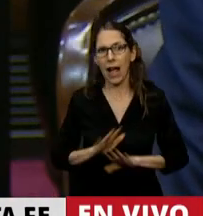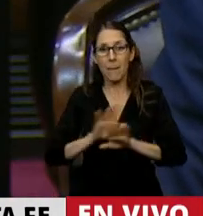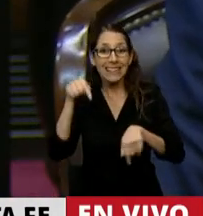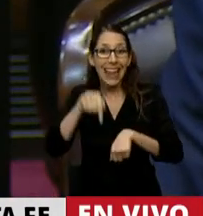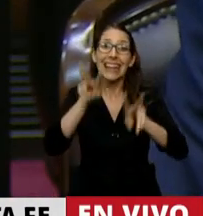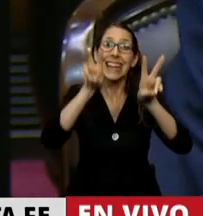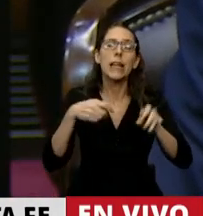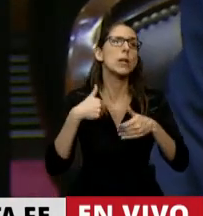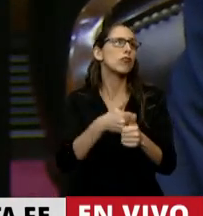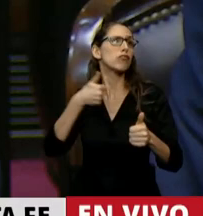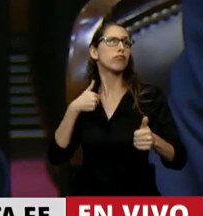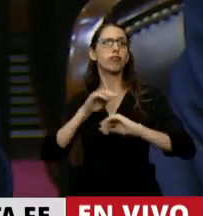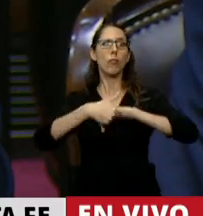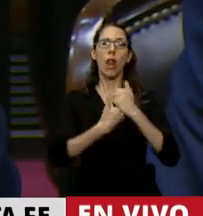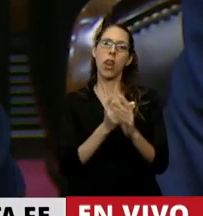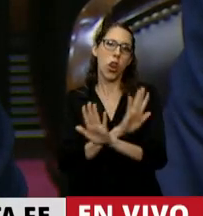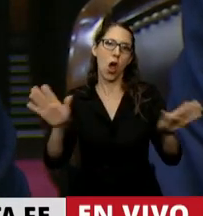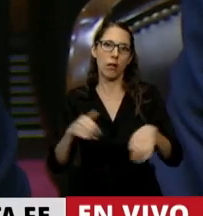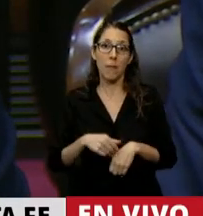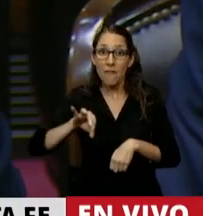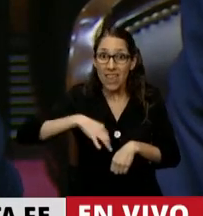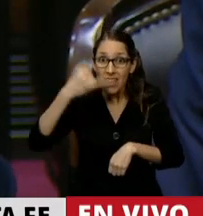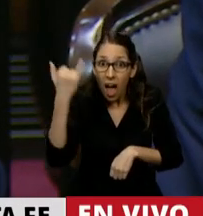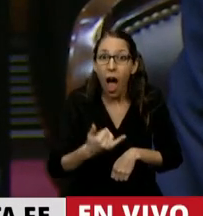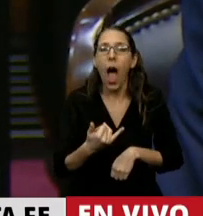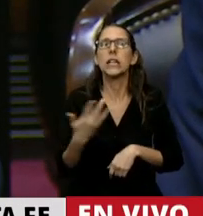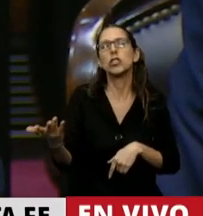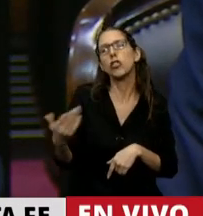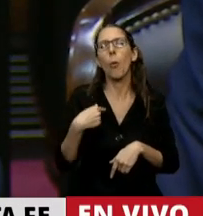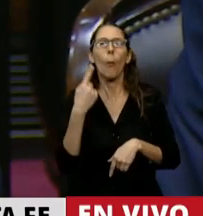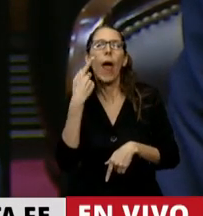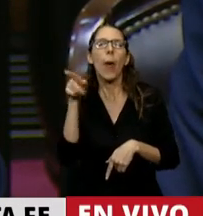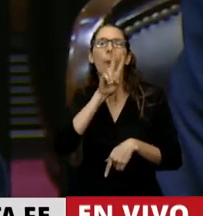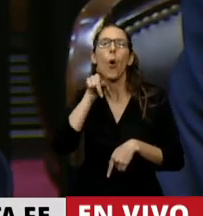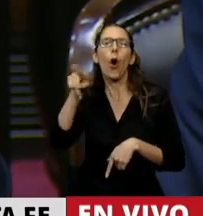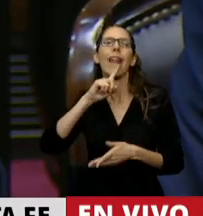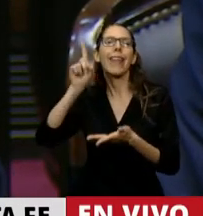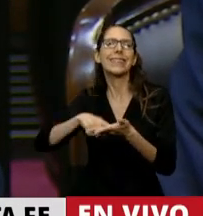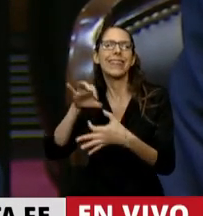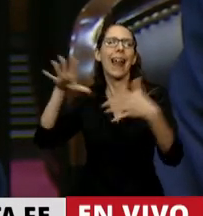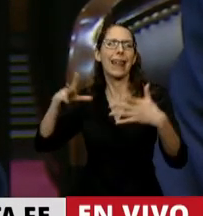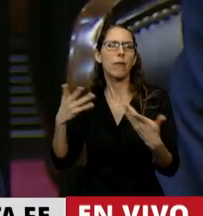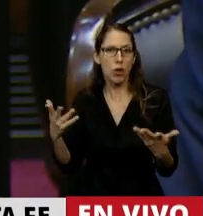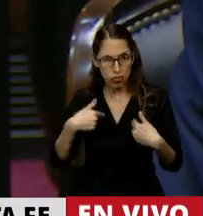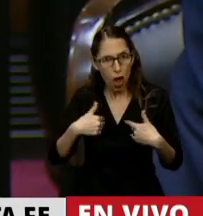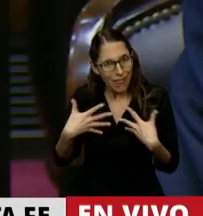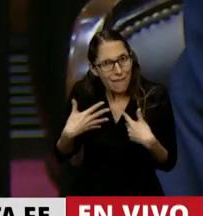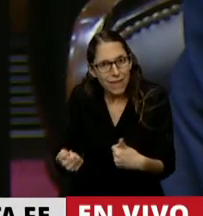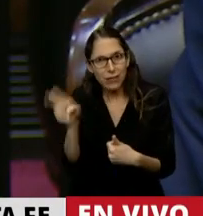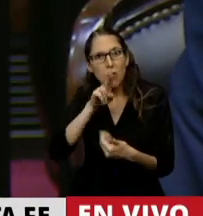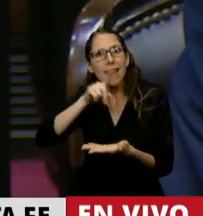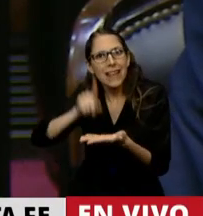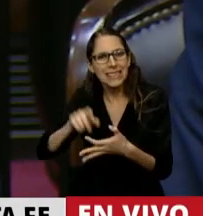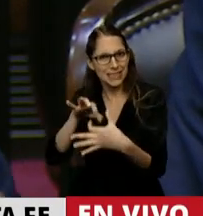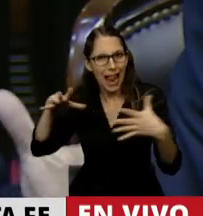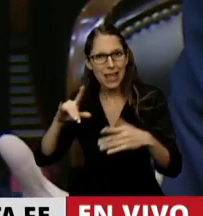ser neutro. Si hay vida, no puedo plantear la bandera de la autonomía de la mujer que yo defiendo, porque la autonomía y la libertad no